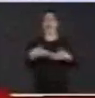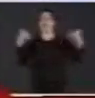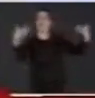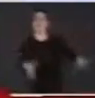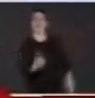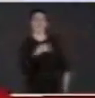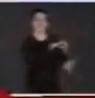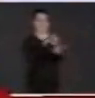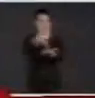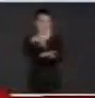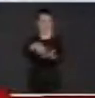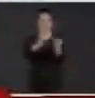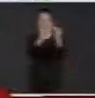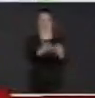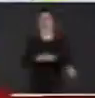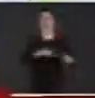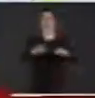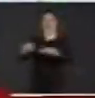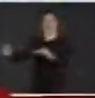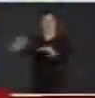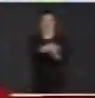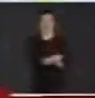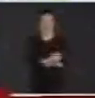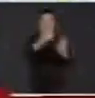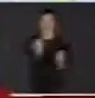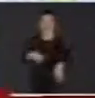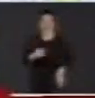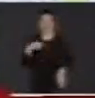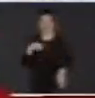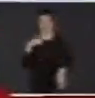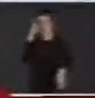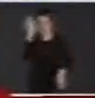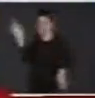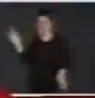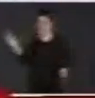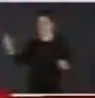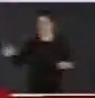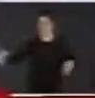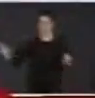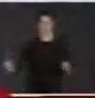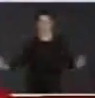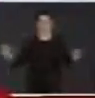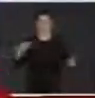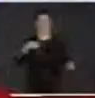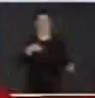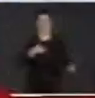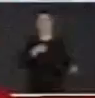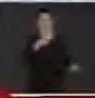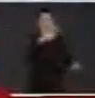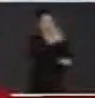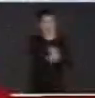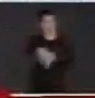Ciudad su antojo, nadie le manda y a nadie escucha. Con dos cojones cambia las calles y no